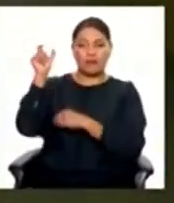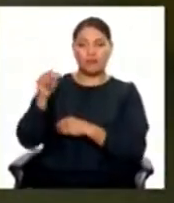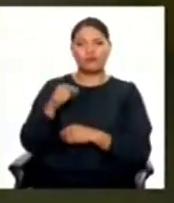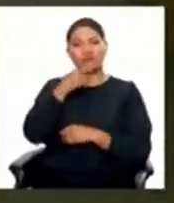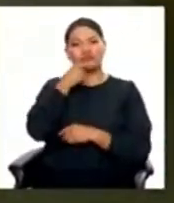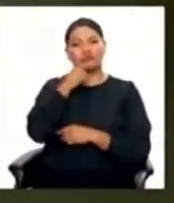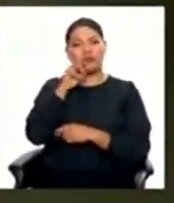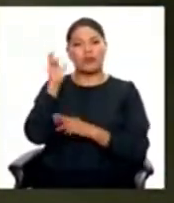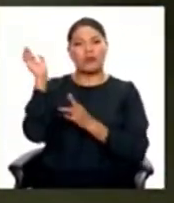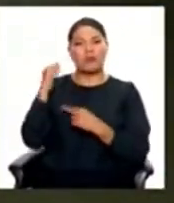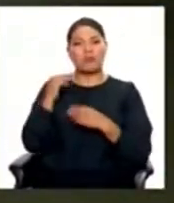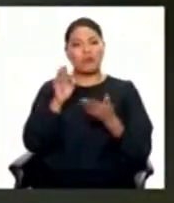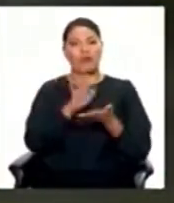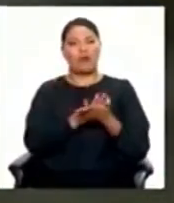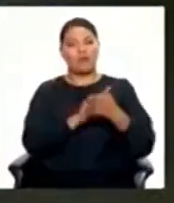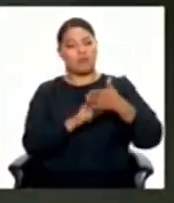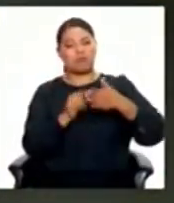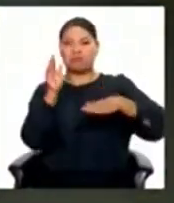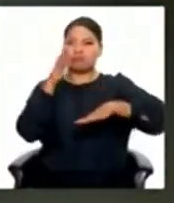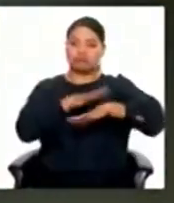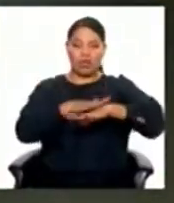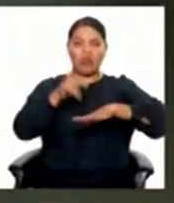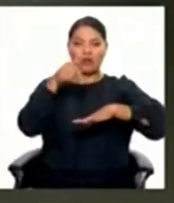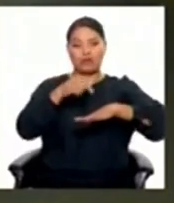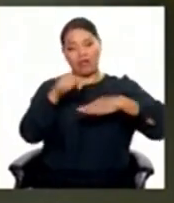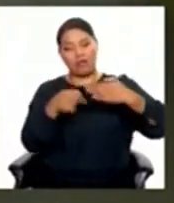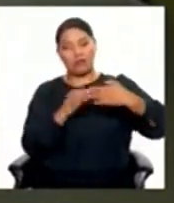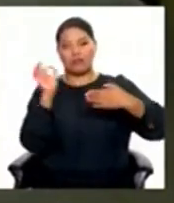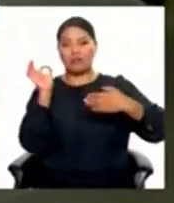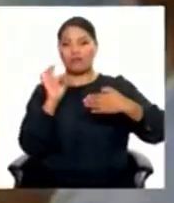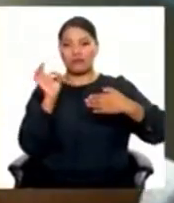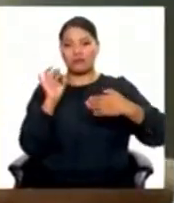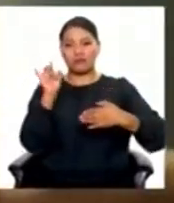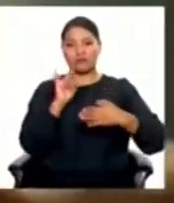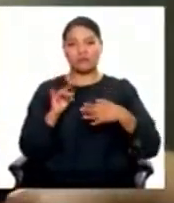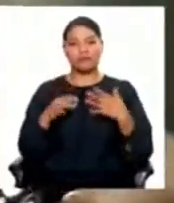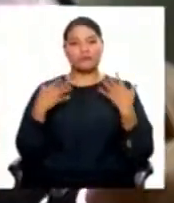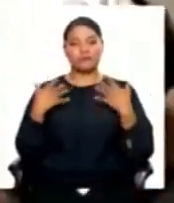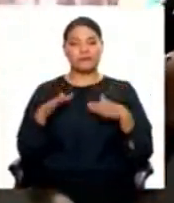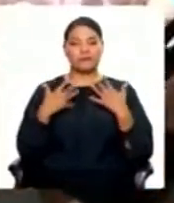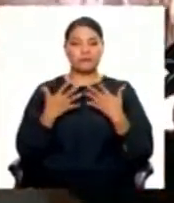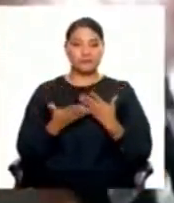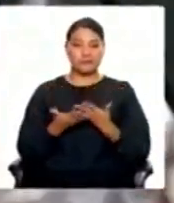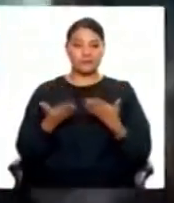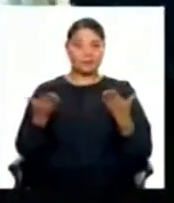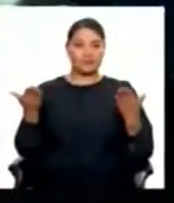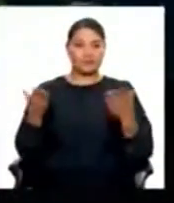sobre esa tabla, es decir, que esa era la parte que no se usa la tabla. Ay, Dios mío. Qué increíble, Romy, qué increíble.